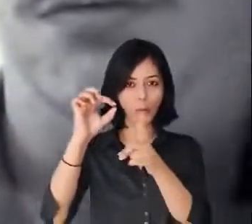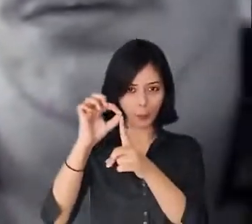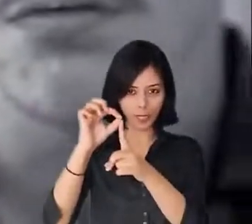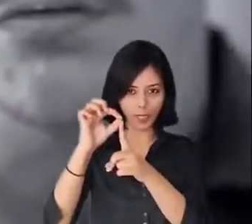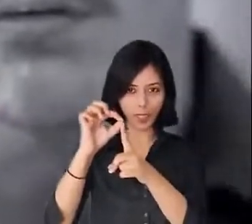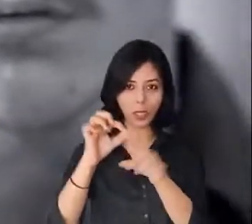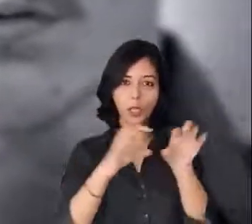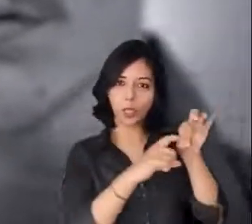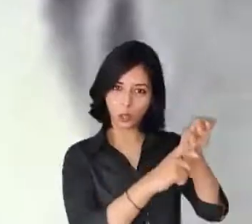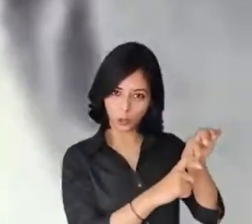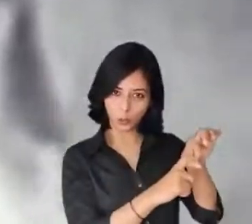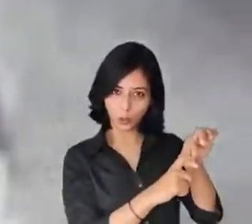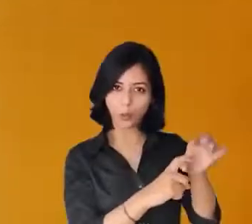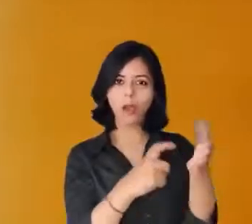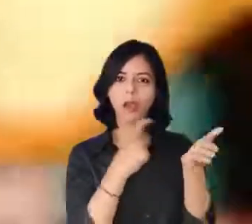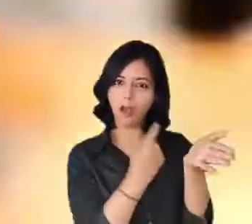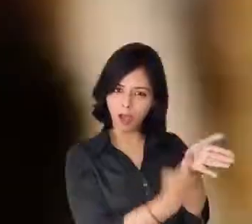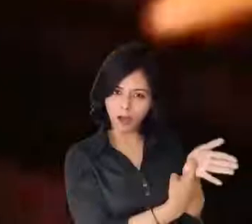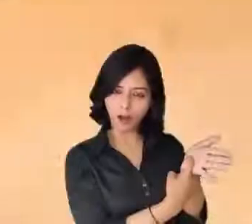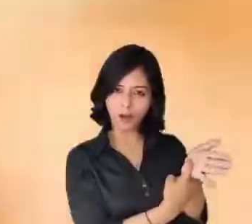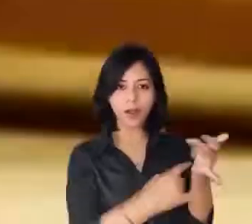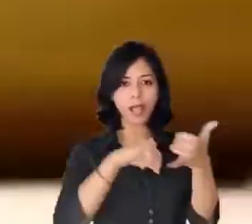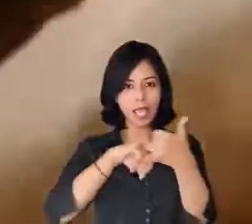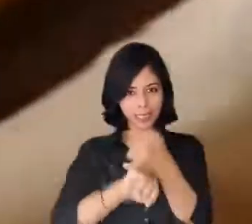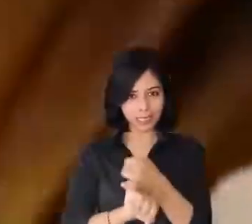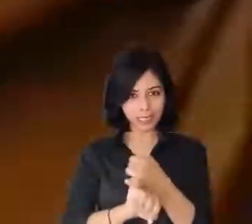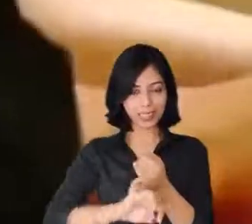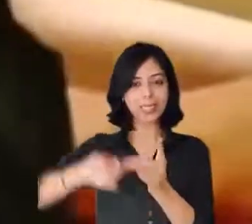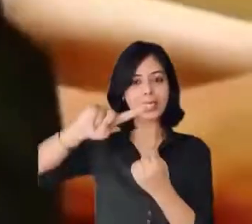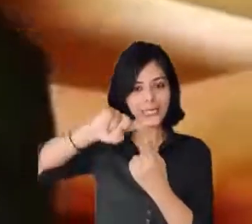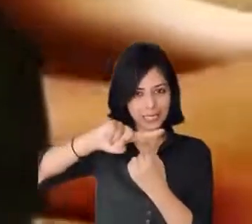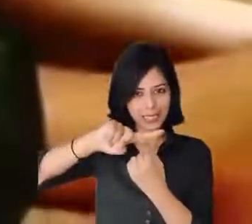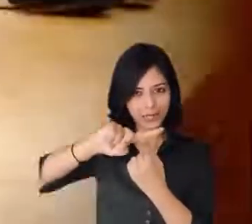joven de 15 años que era casi tan impactante como el crimen mismo.